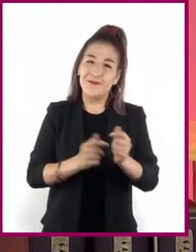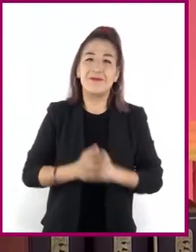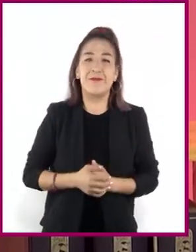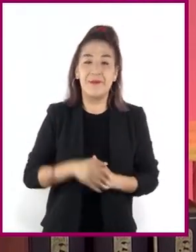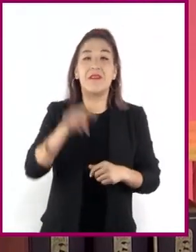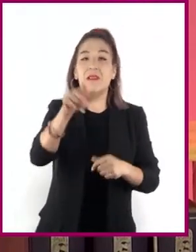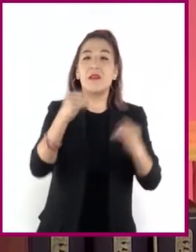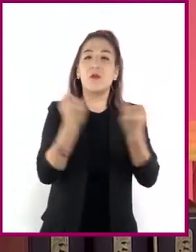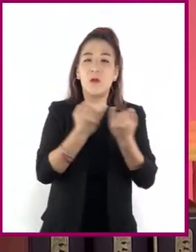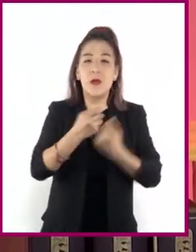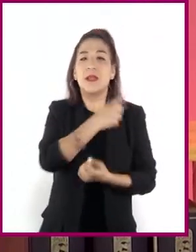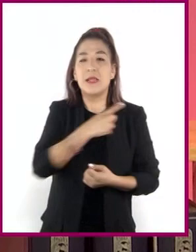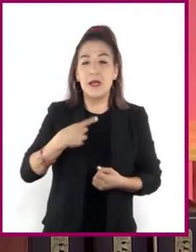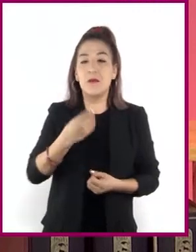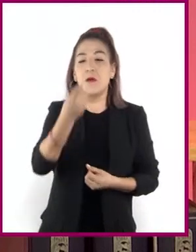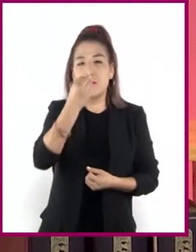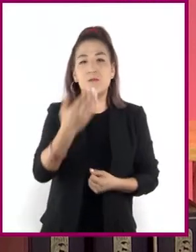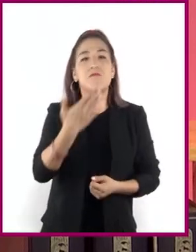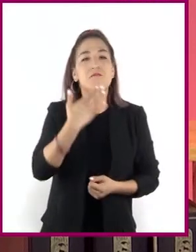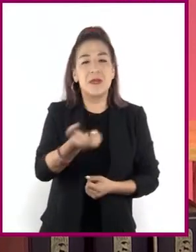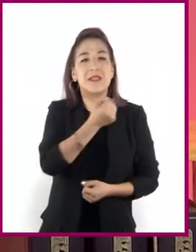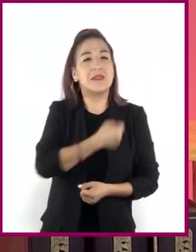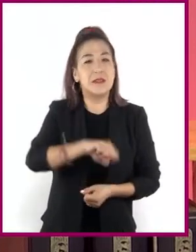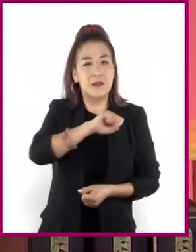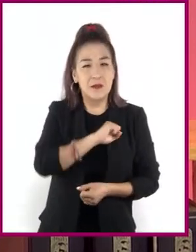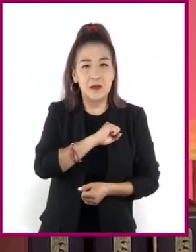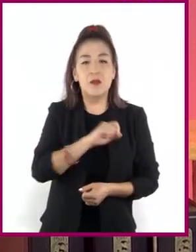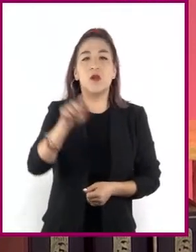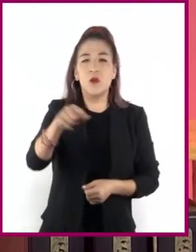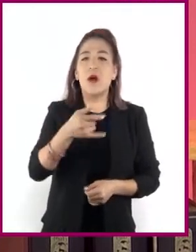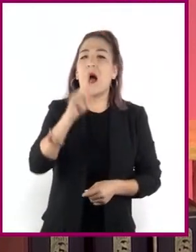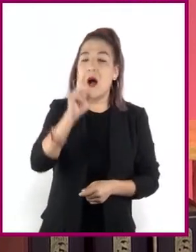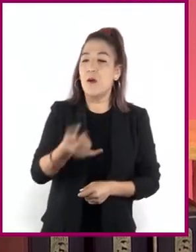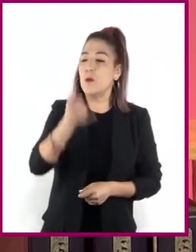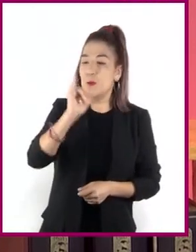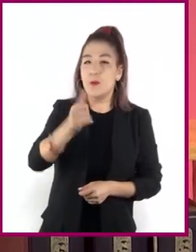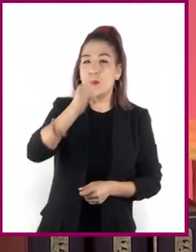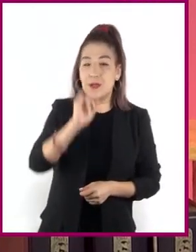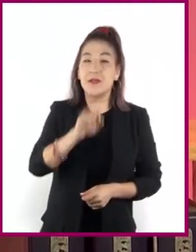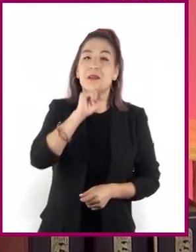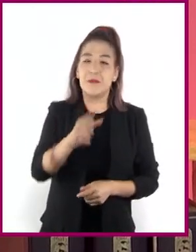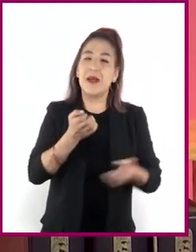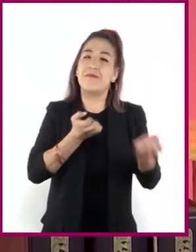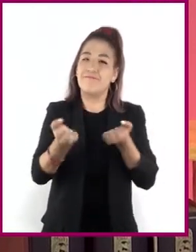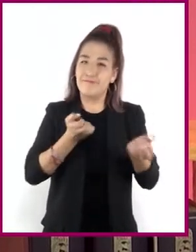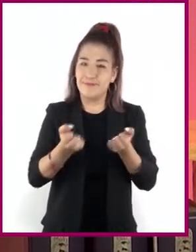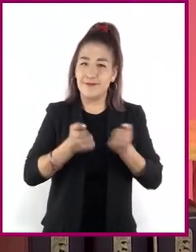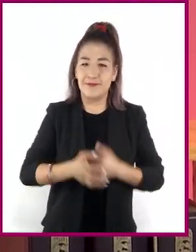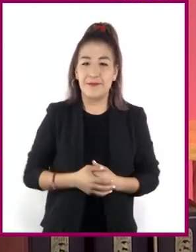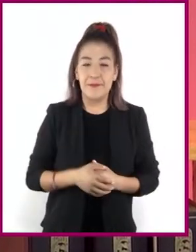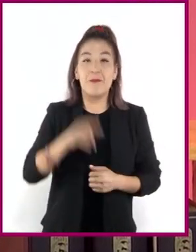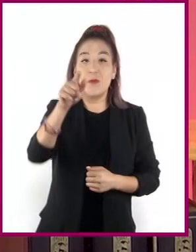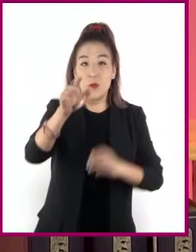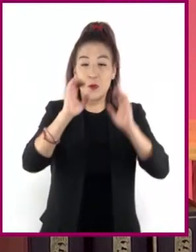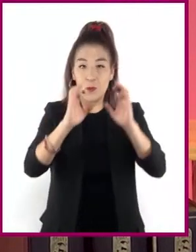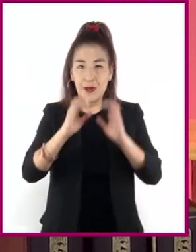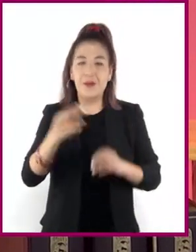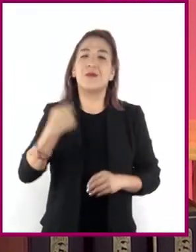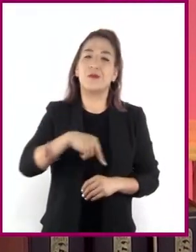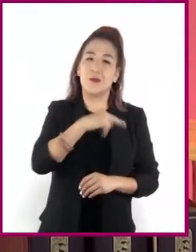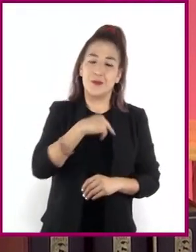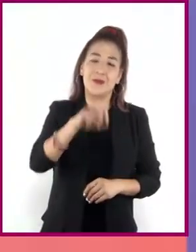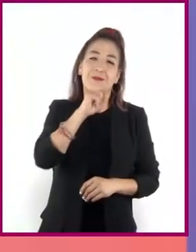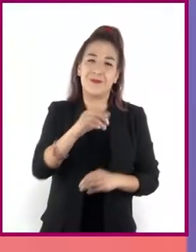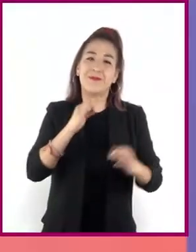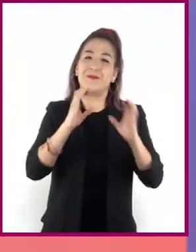por alto procurar una alimentación saludable mantenernos hidratados y hacer ejercicio si te cuidas tu los cuidas